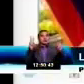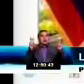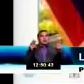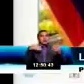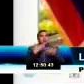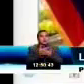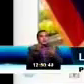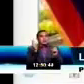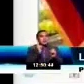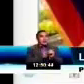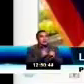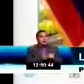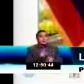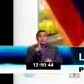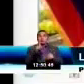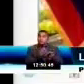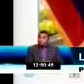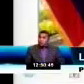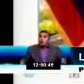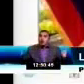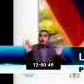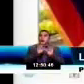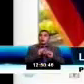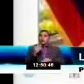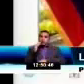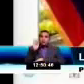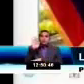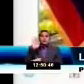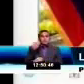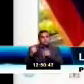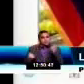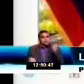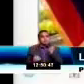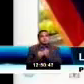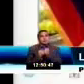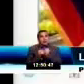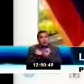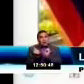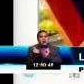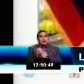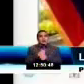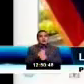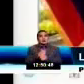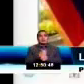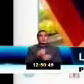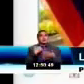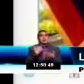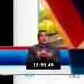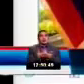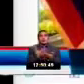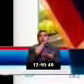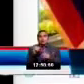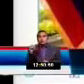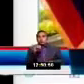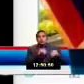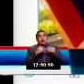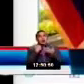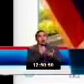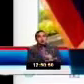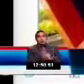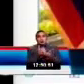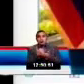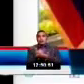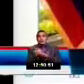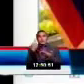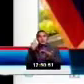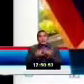de todos. Por ello es fundamental comprometernos a apoyar la creación de instrumentos financieros que cubran y reduzcan